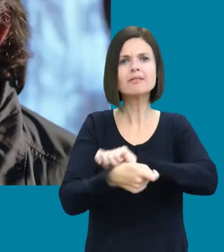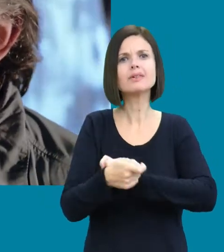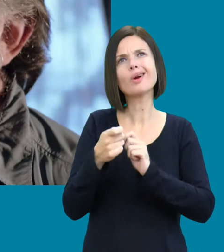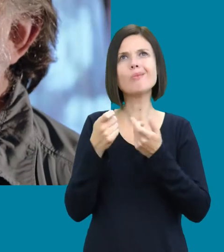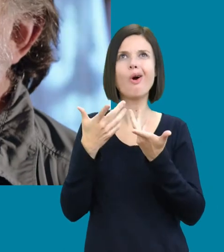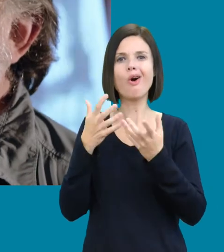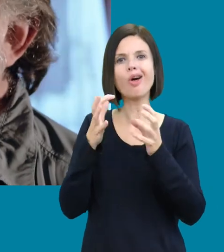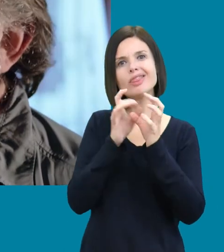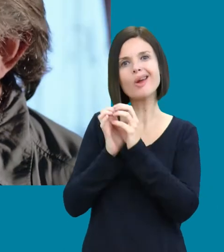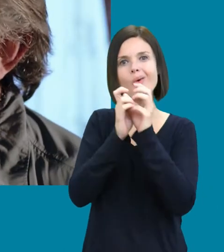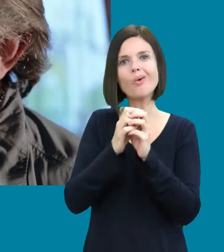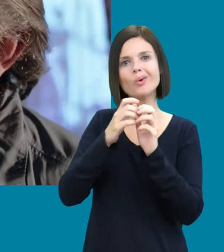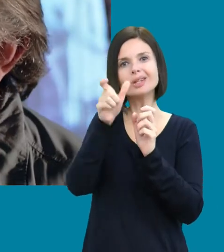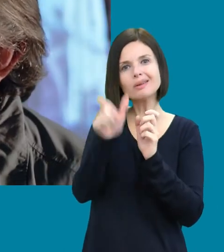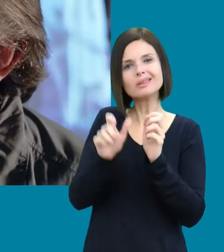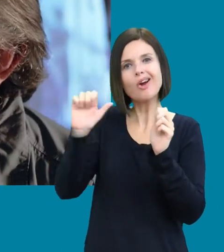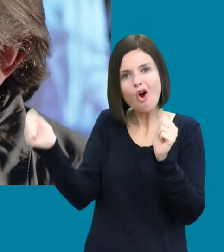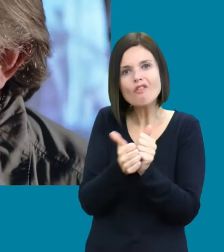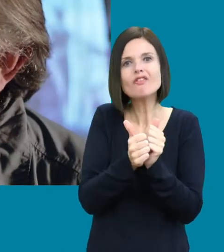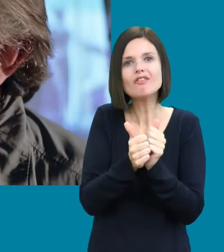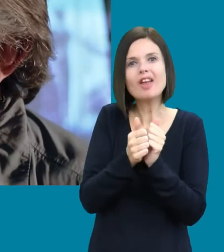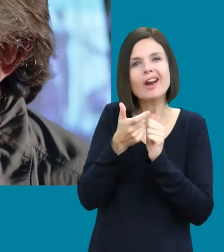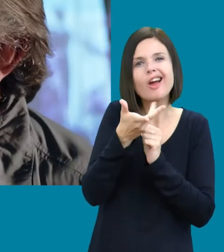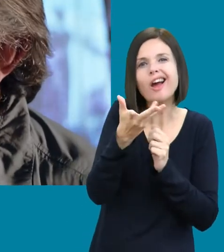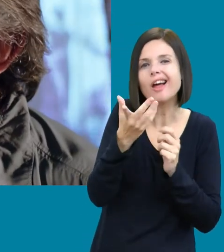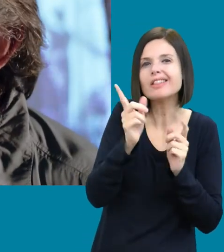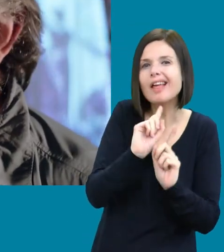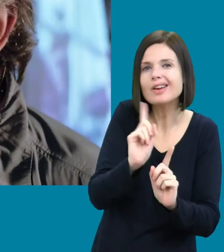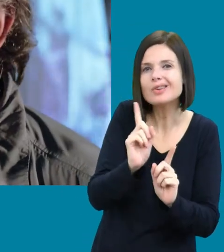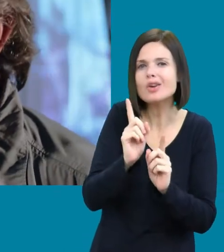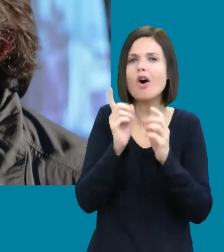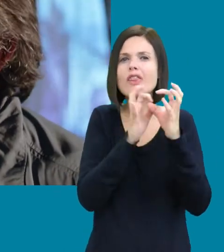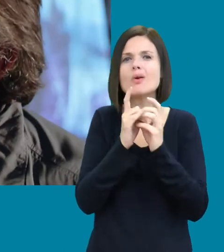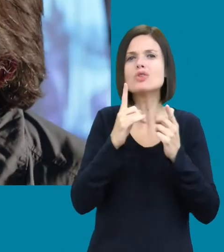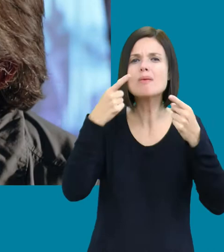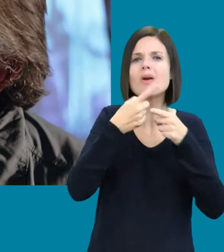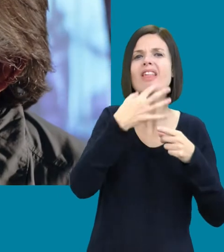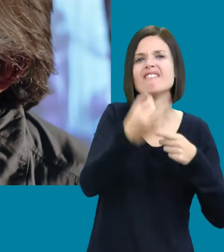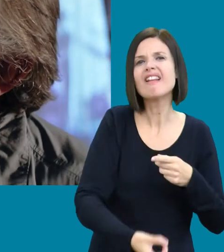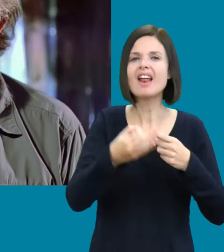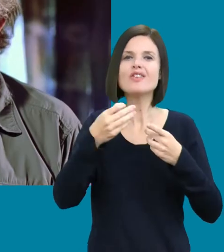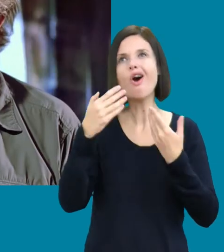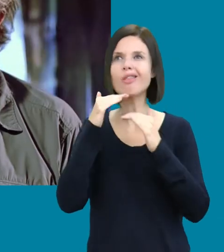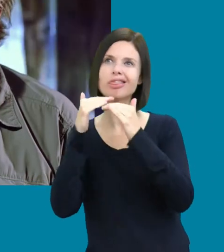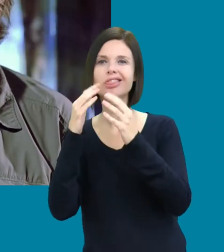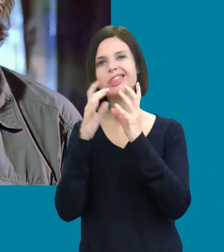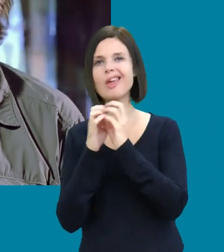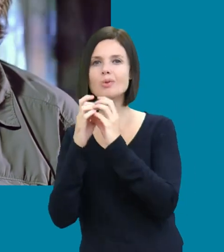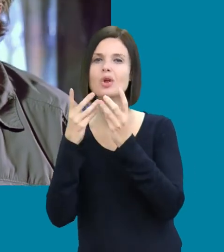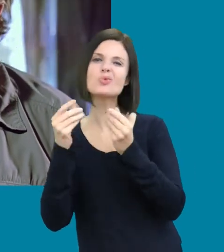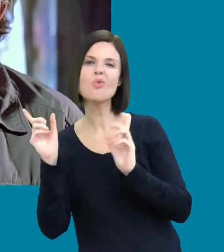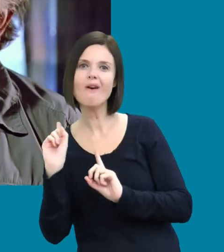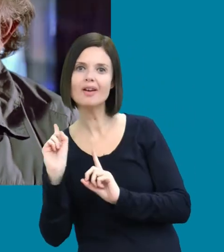no, pero sí de que realmente haya discusiones políticas y no discusiones de expediente. Es tener,